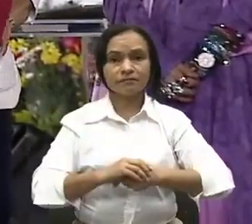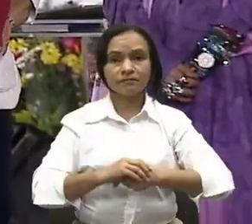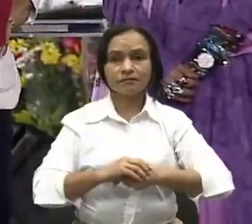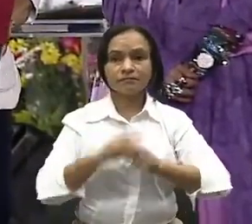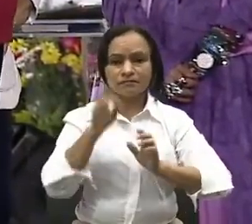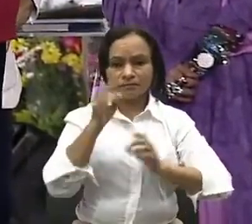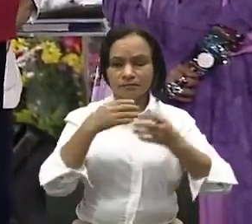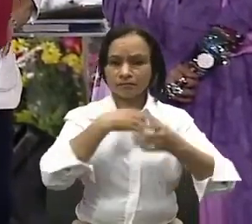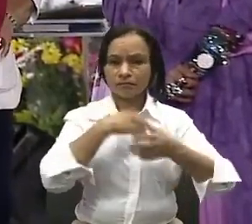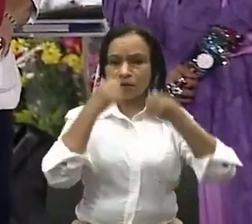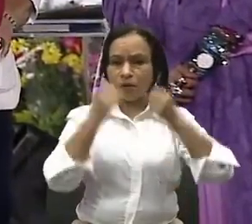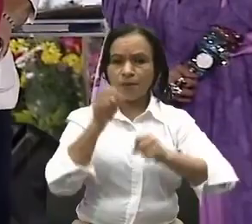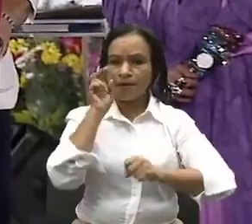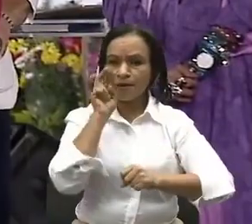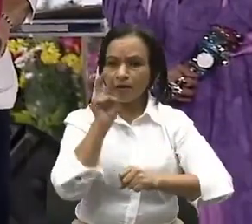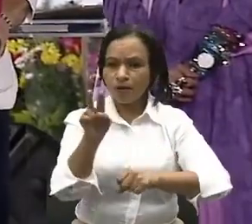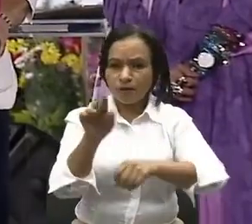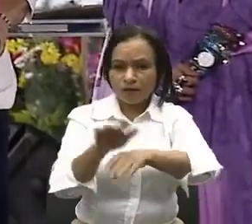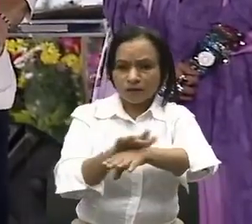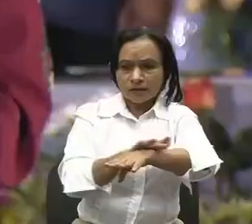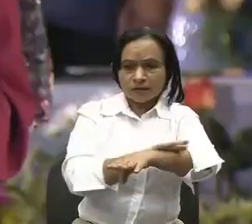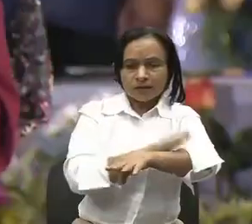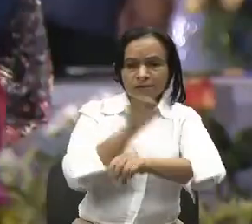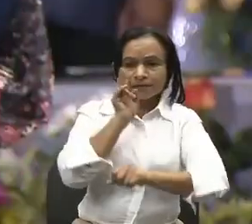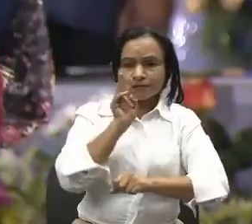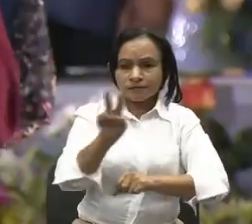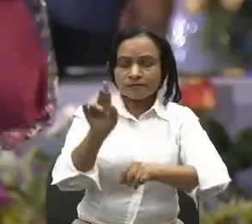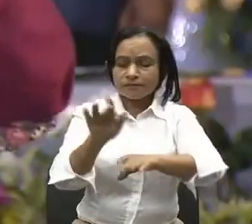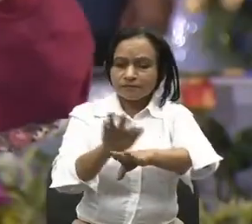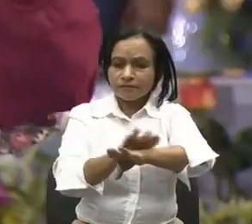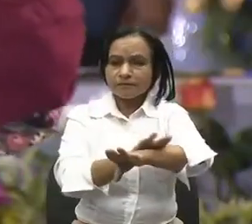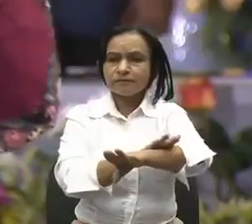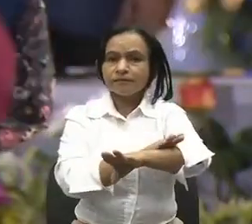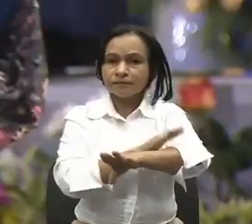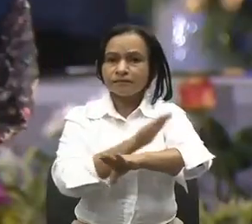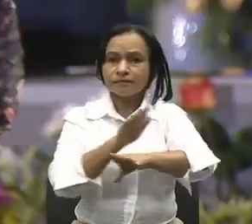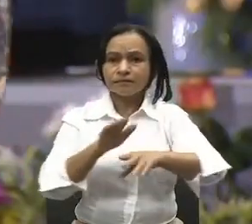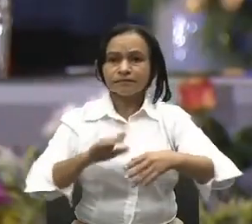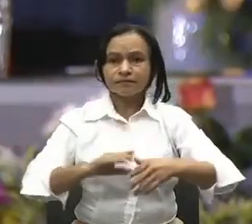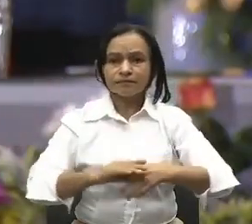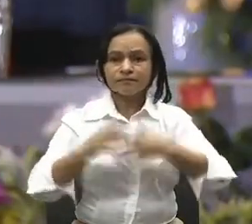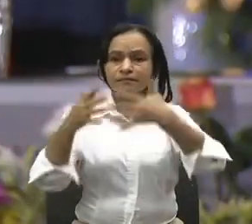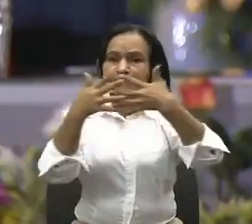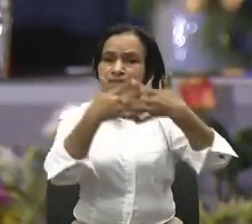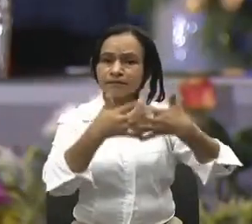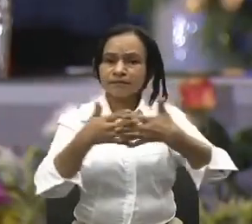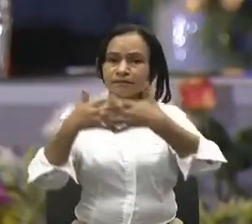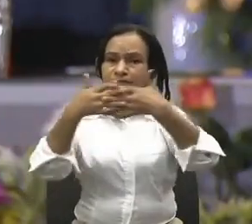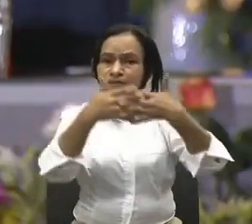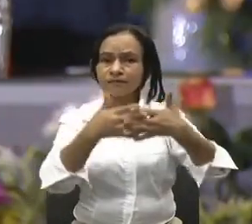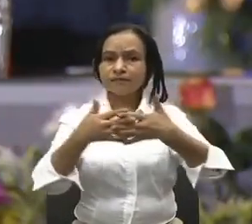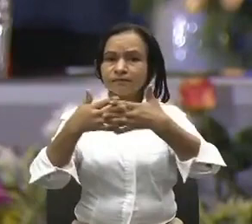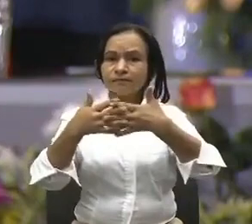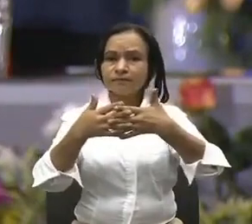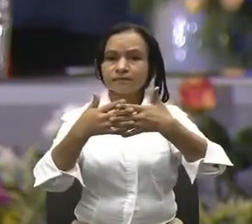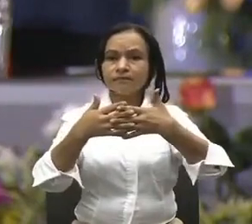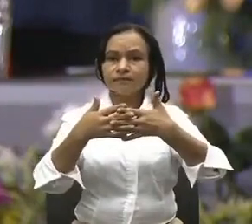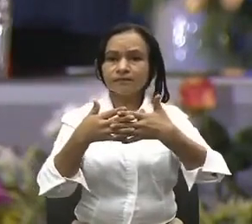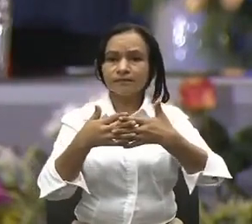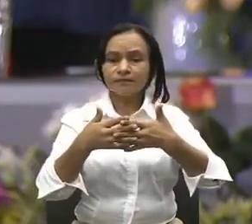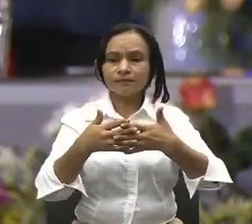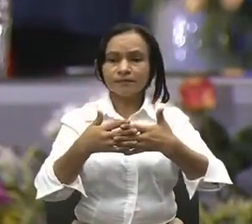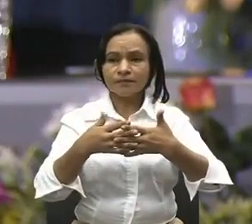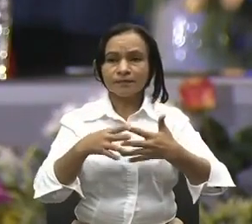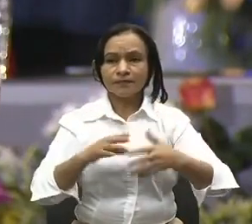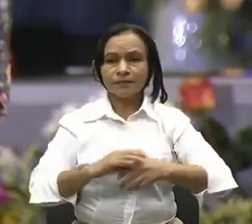porque lo vio, porque sintió y tenía una sensibilidad enorme, lo vio en los Estados Unidos. Y lo vivió.